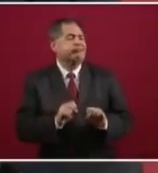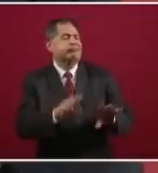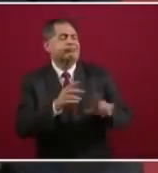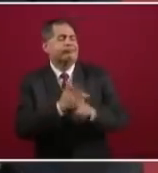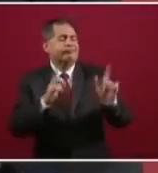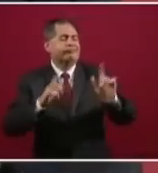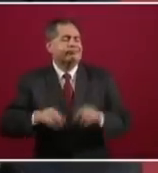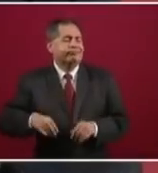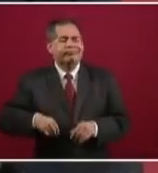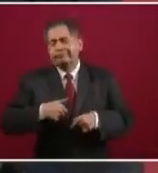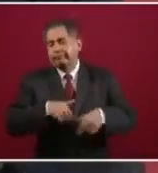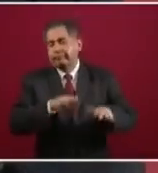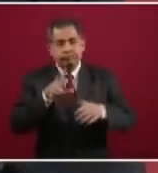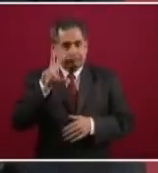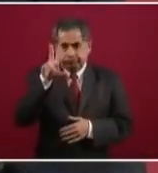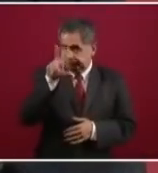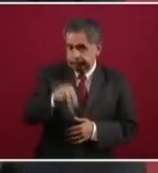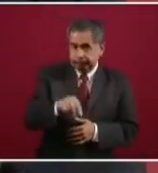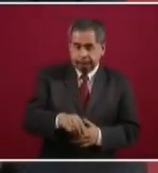nadie.